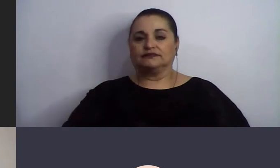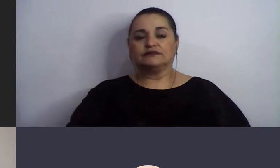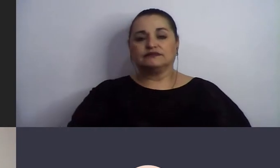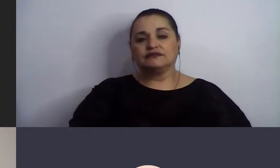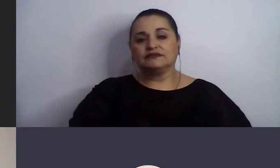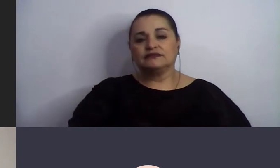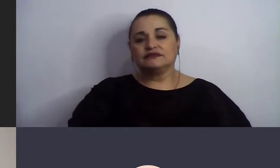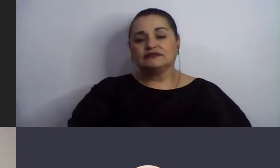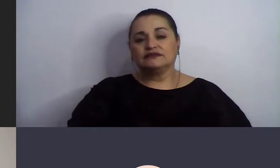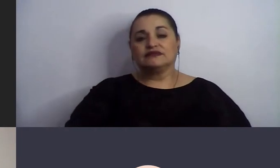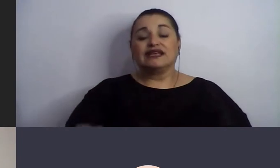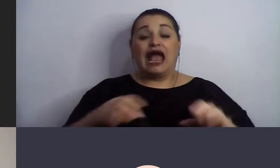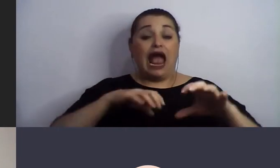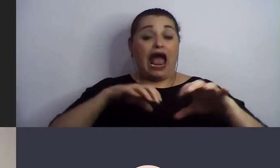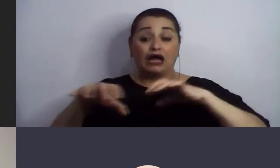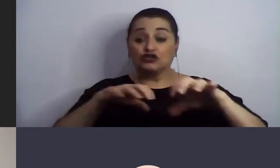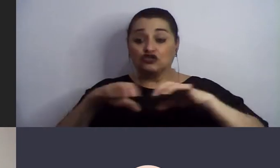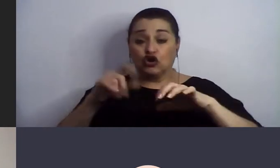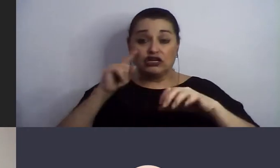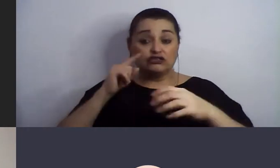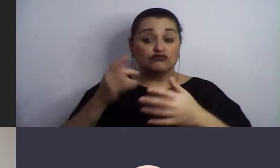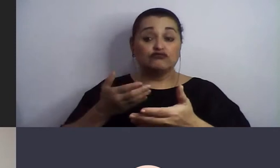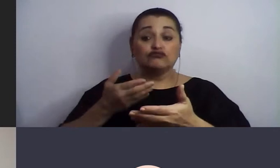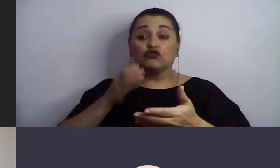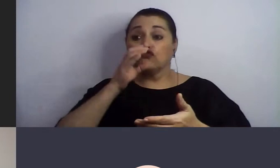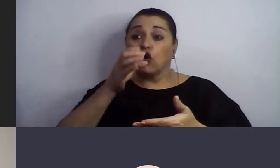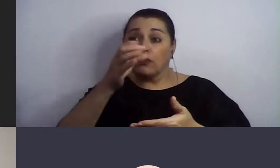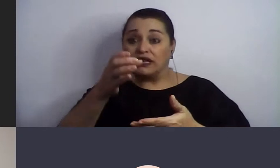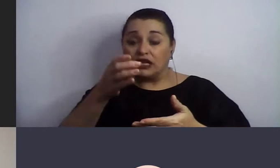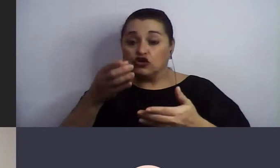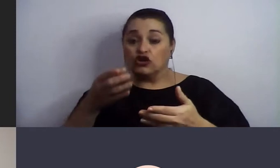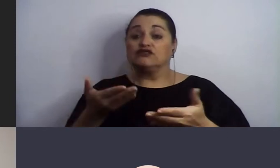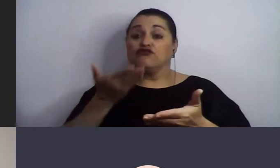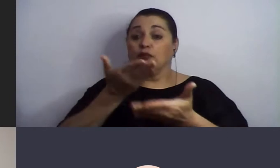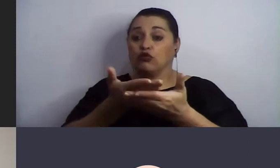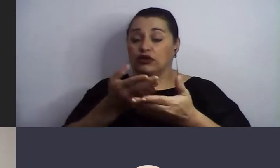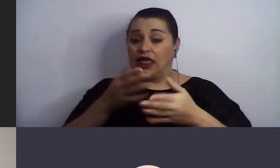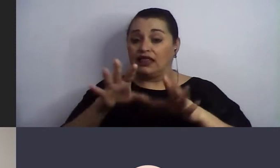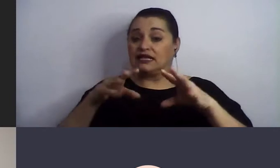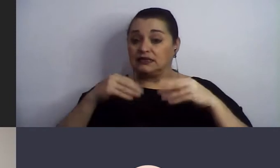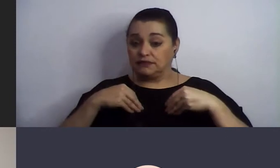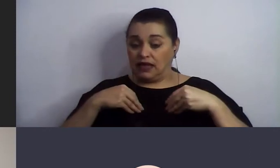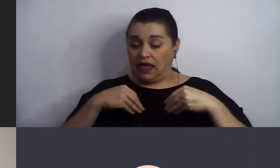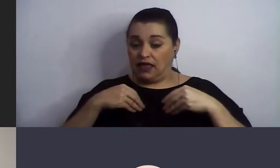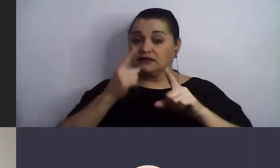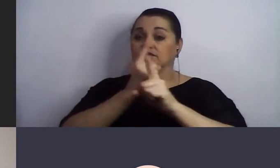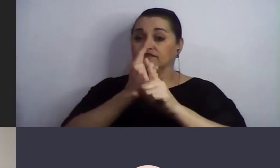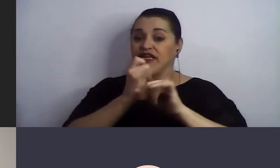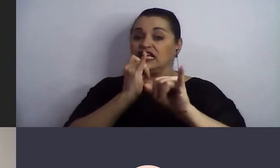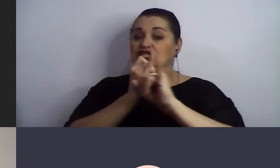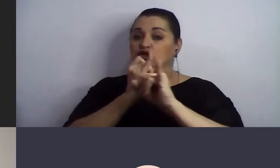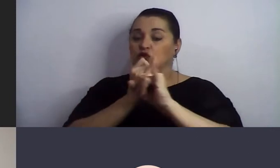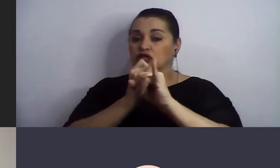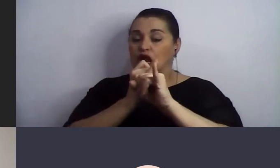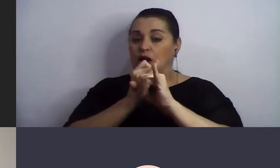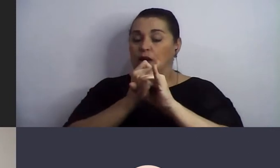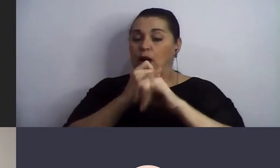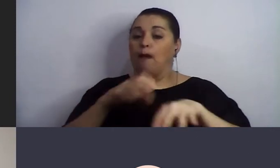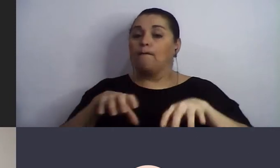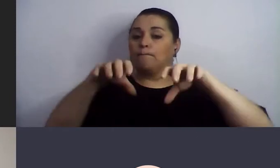las acciones reportadas y recomendaciones aceptadas corresponden a la institucionalidad del poder ejecutivo